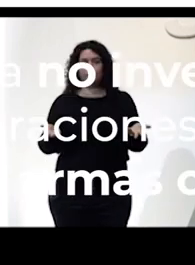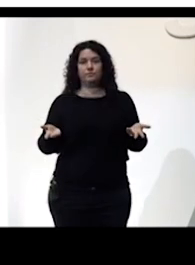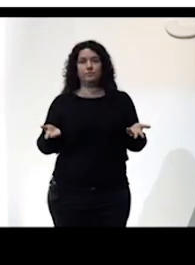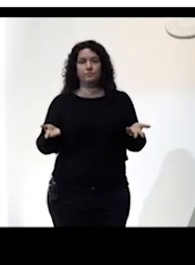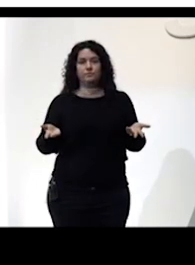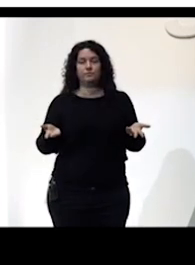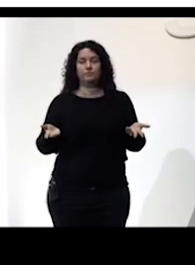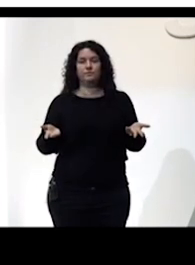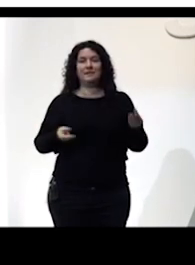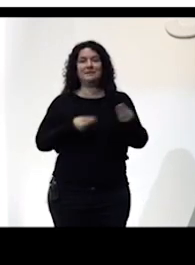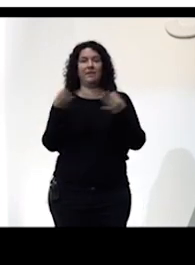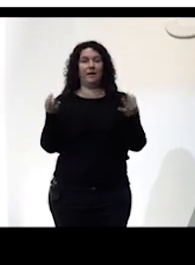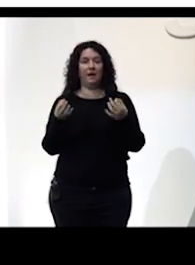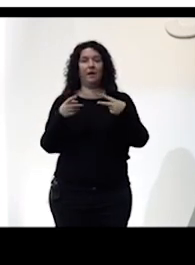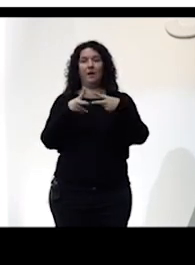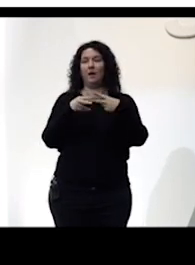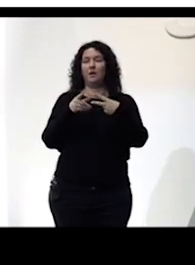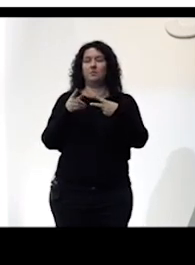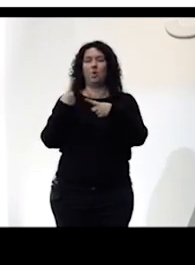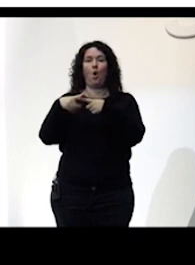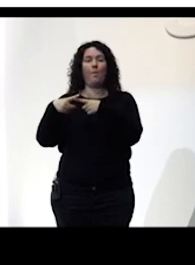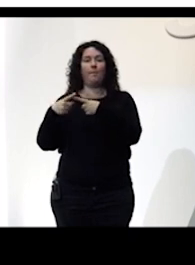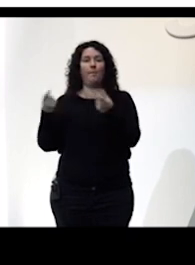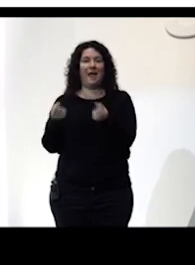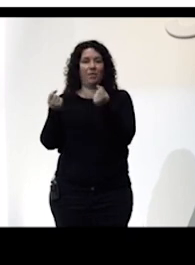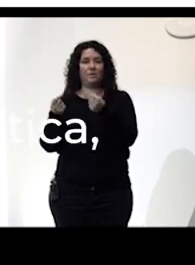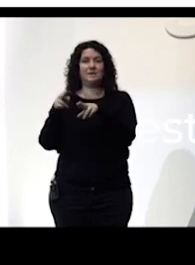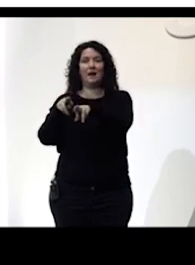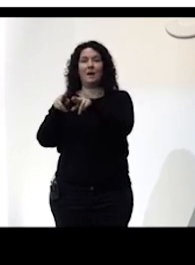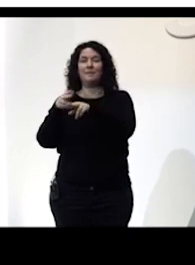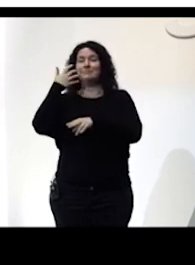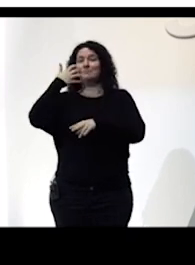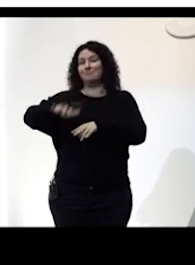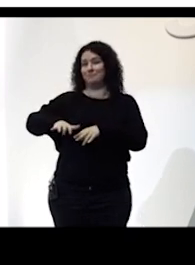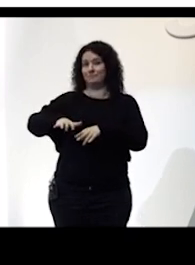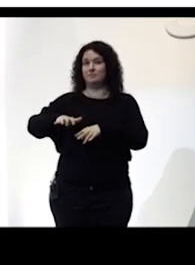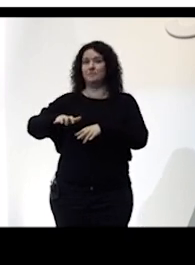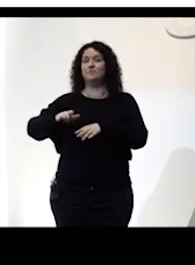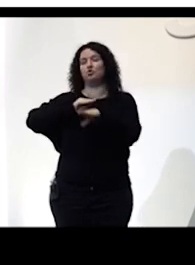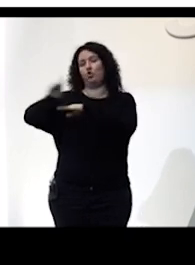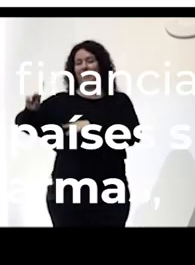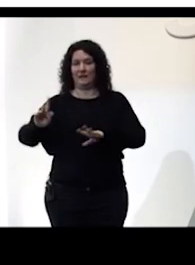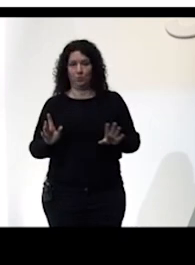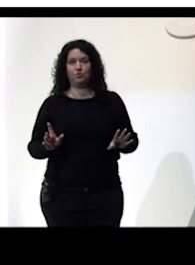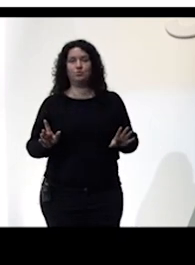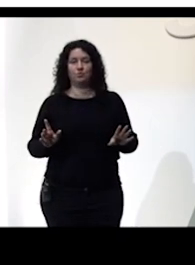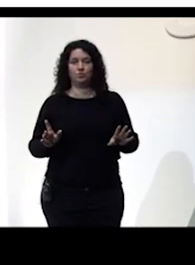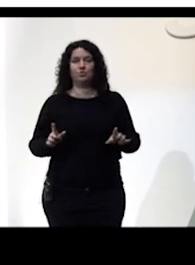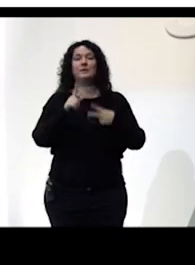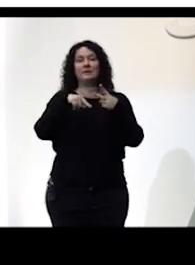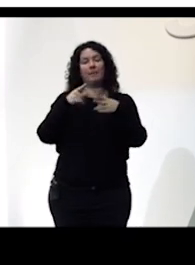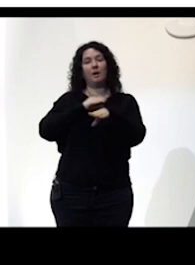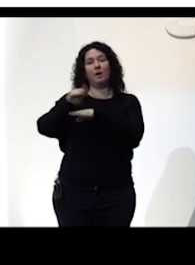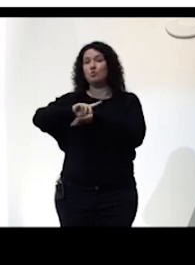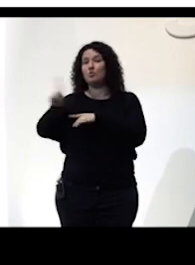hacer? No invertir ni financiar operaciones relacionadas con armas controvertidas. Esto es lo que pone nuestra política. Y no invertir ni